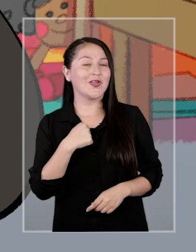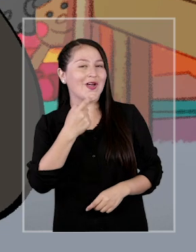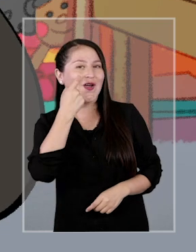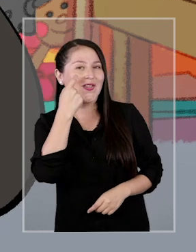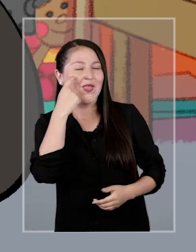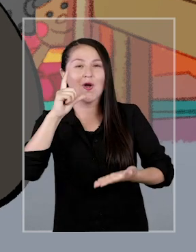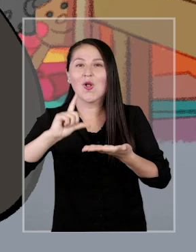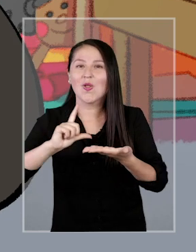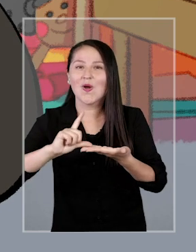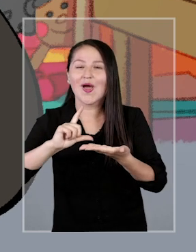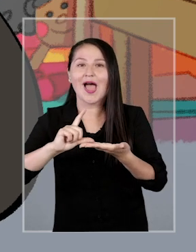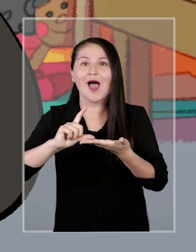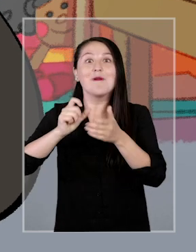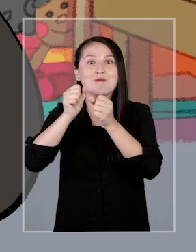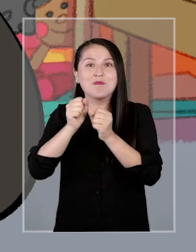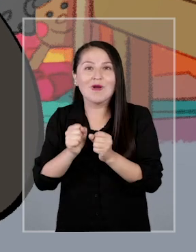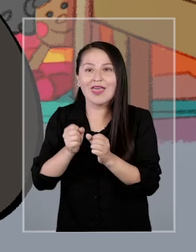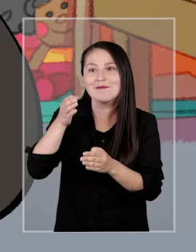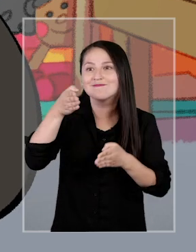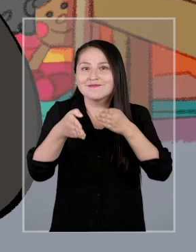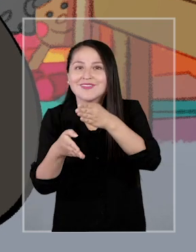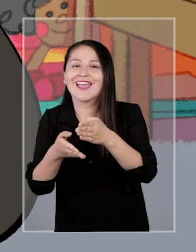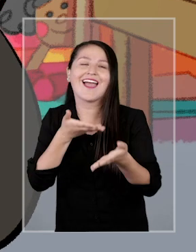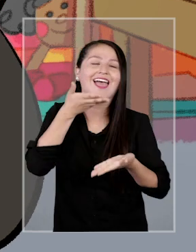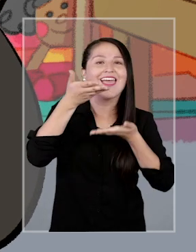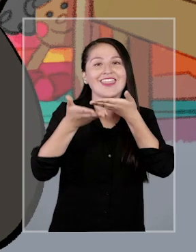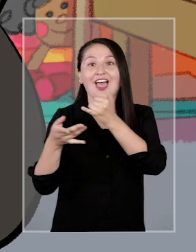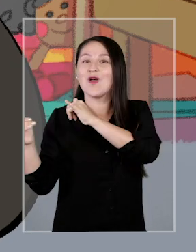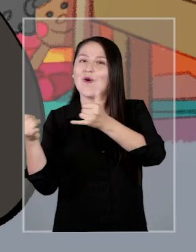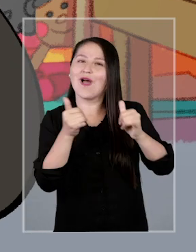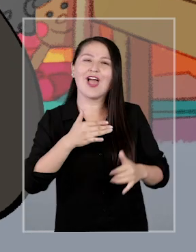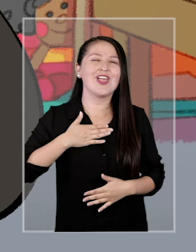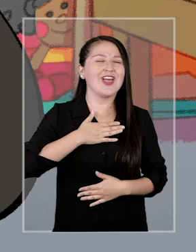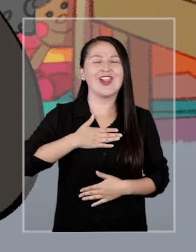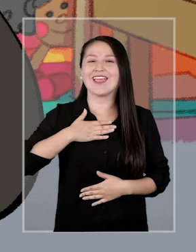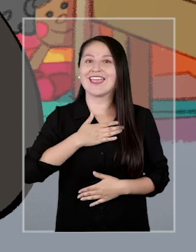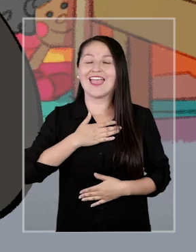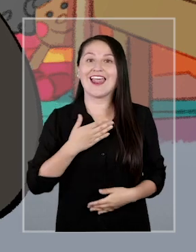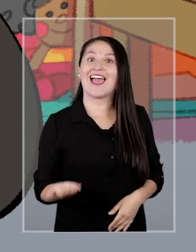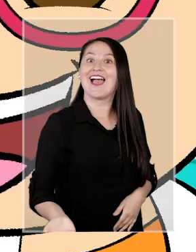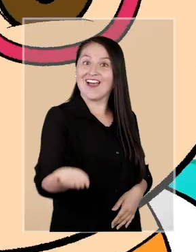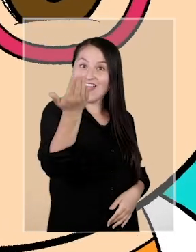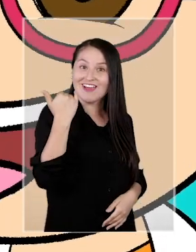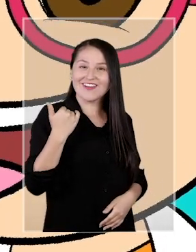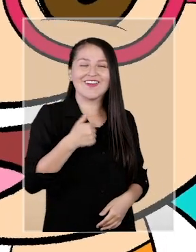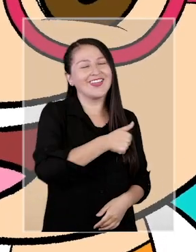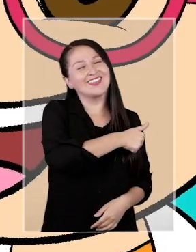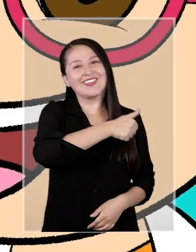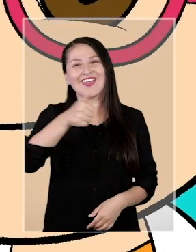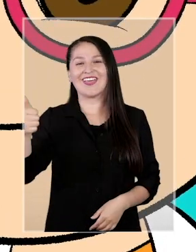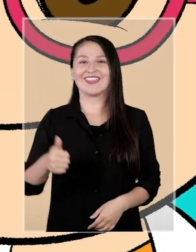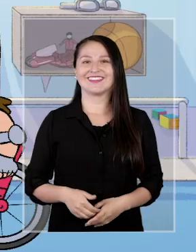un lugar donde podemos cantar y jugar todo lo que queramos. ¡Upa!